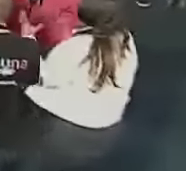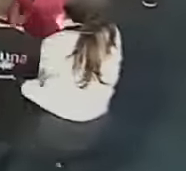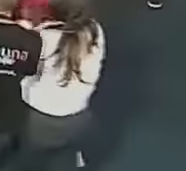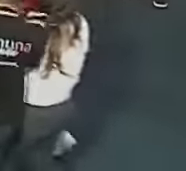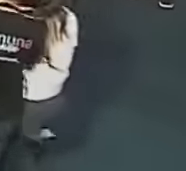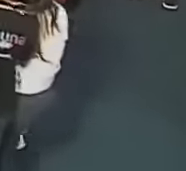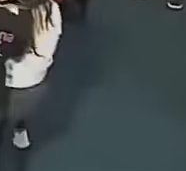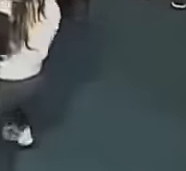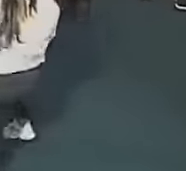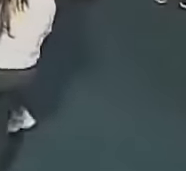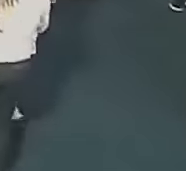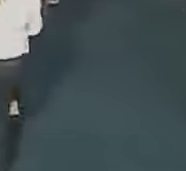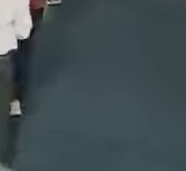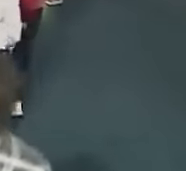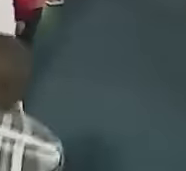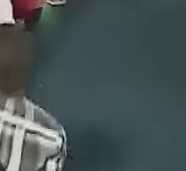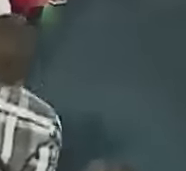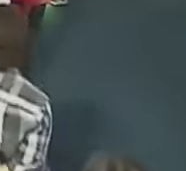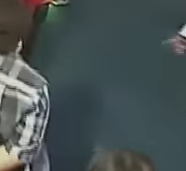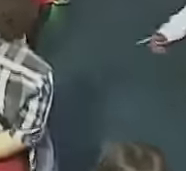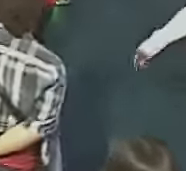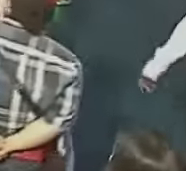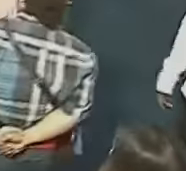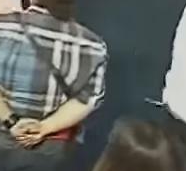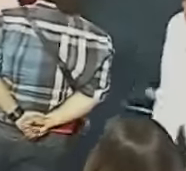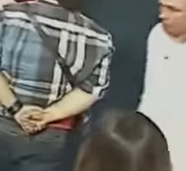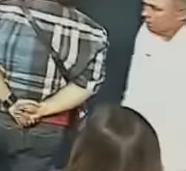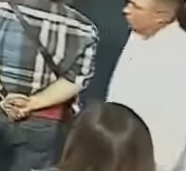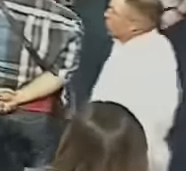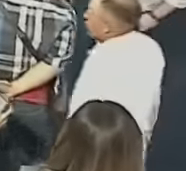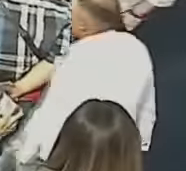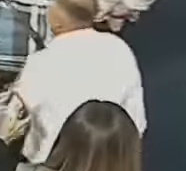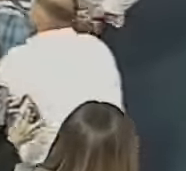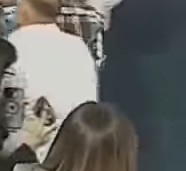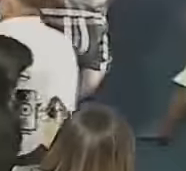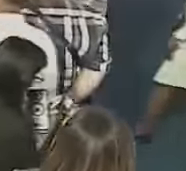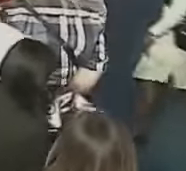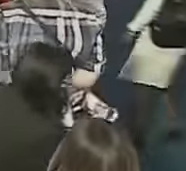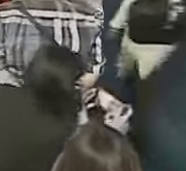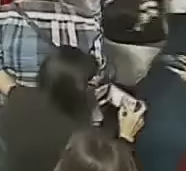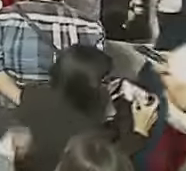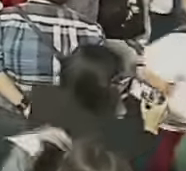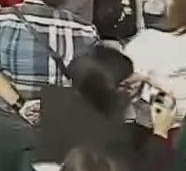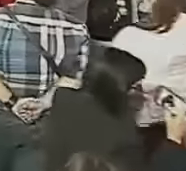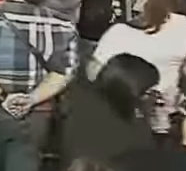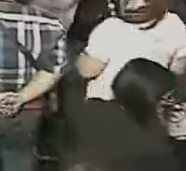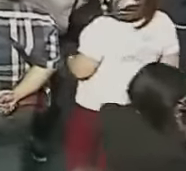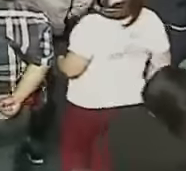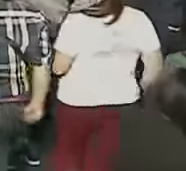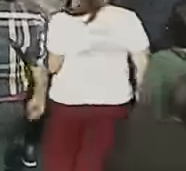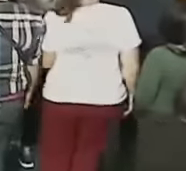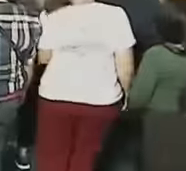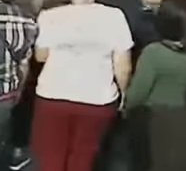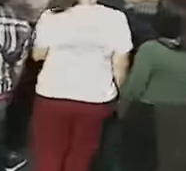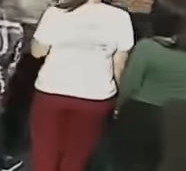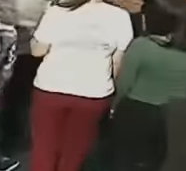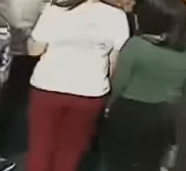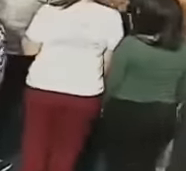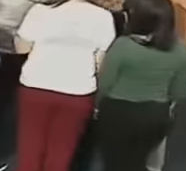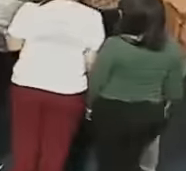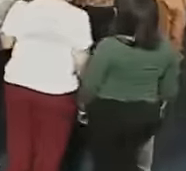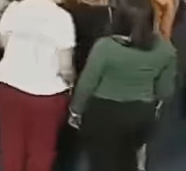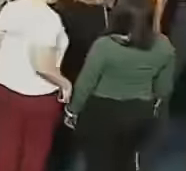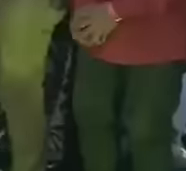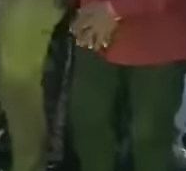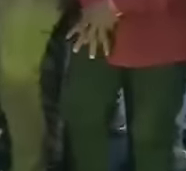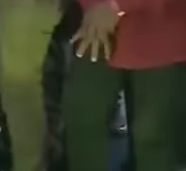final justamente que ha arrojado importantes puntos y tiene que ver justamente con la condena de cualquier intento de golpe de Estado,